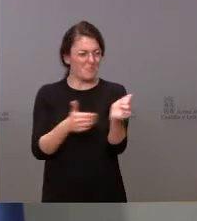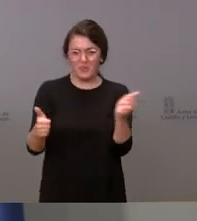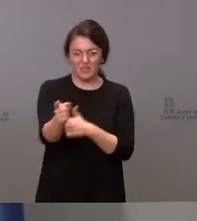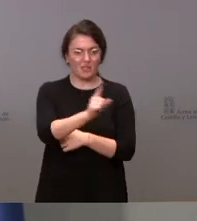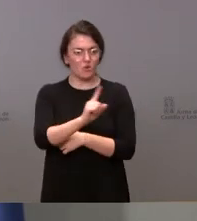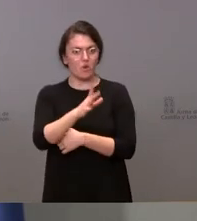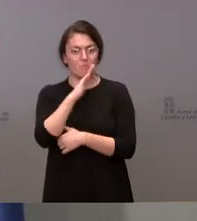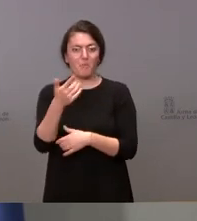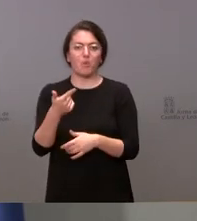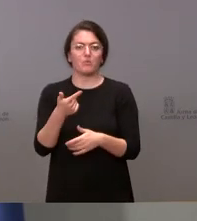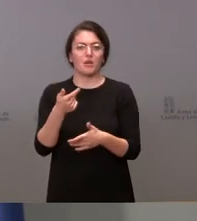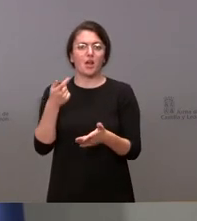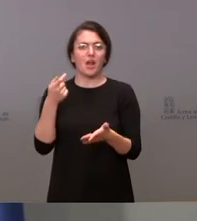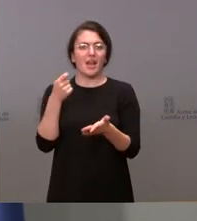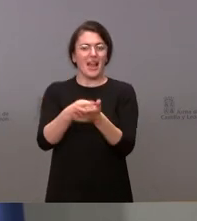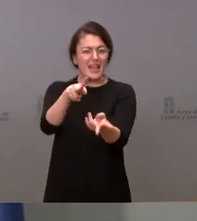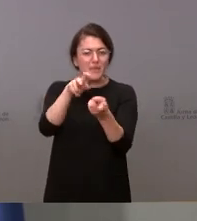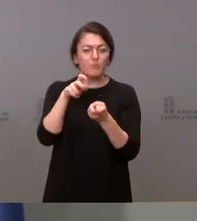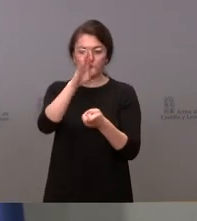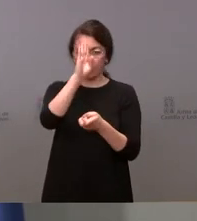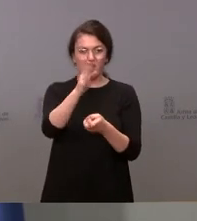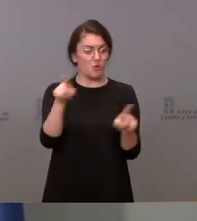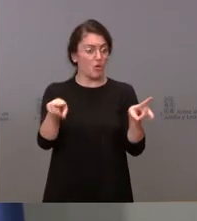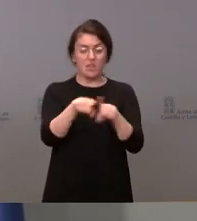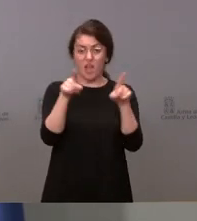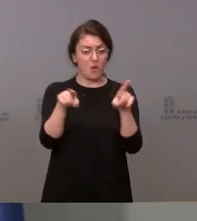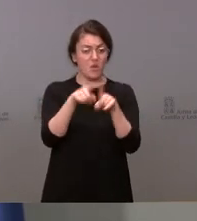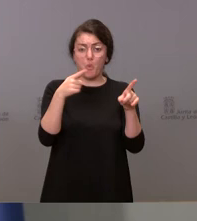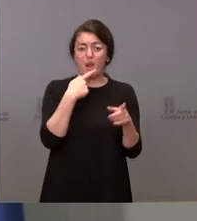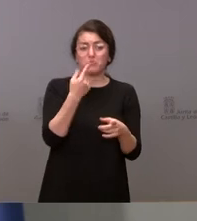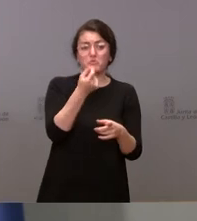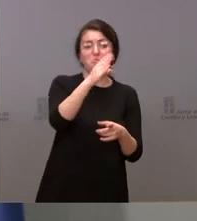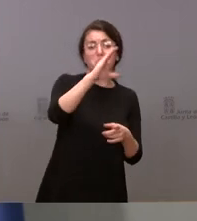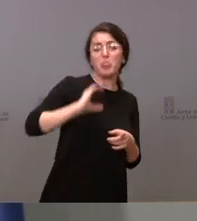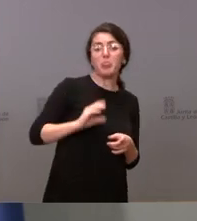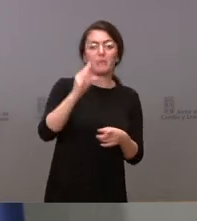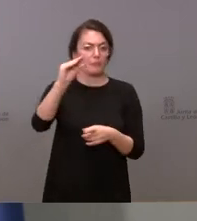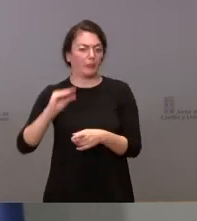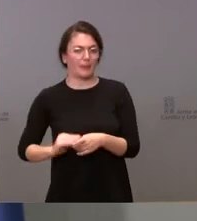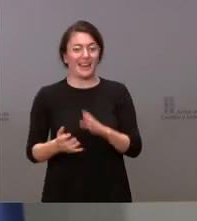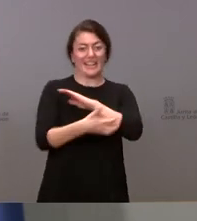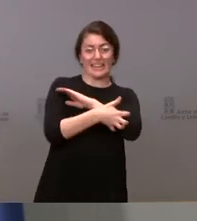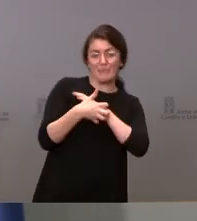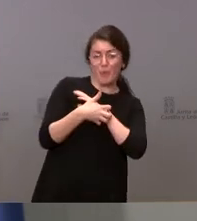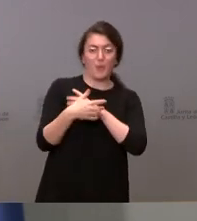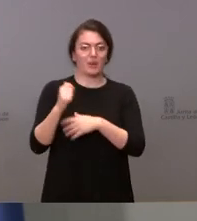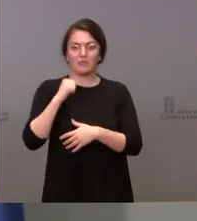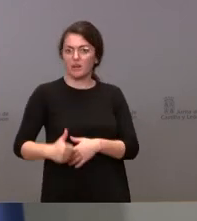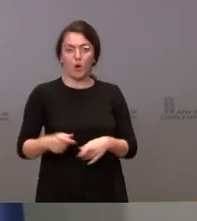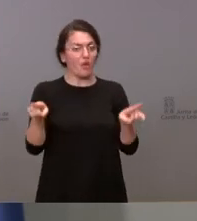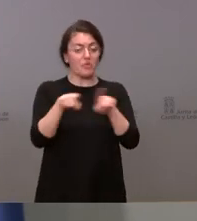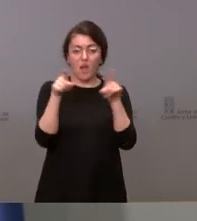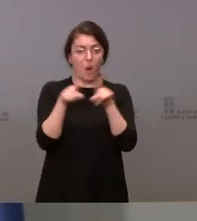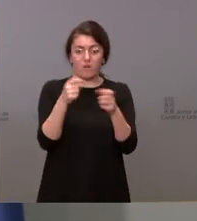No tiene, o sea, da lo mismo cuánto ingresas que si eres rico o si eres pobre. Paga lo mismo un dos caballos que un